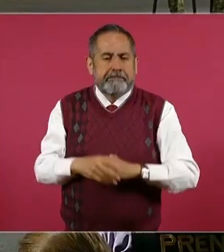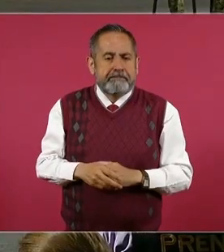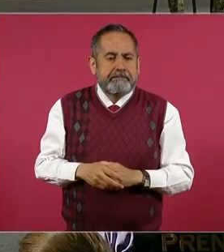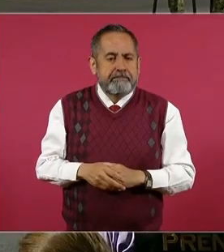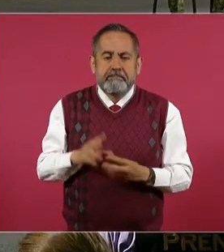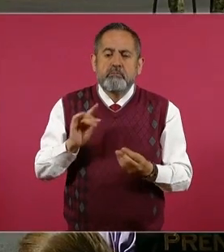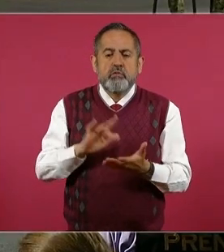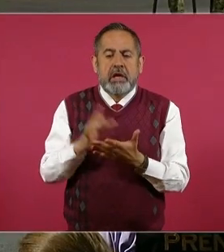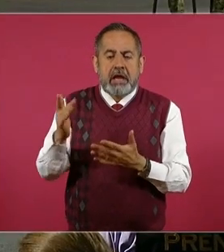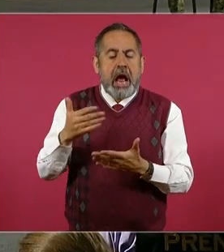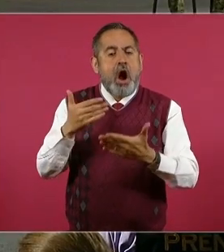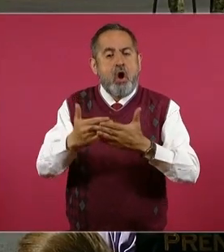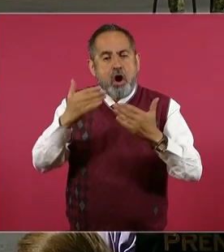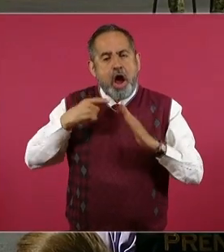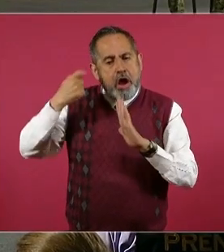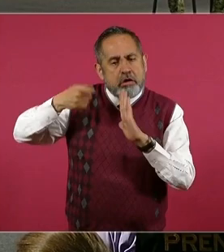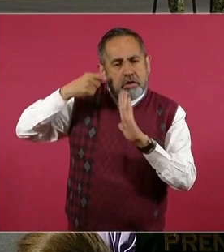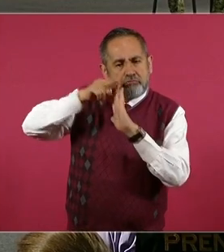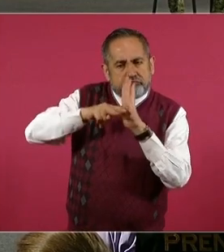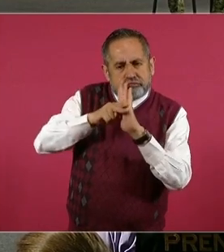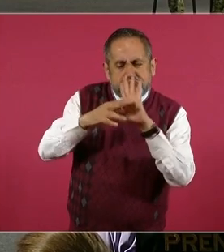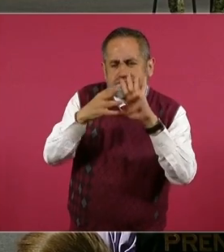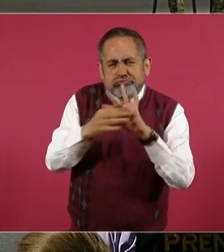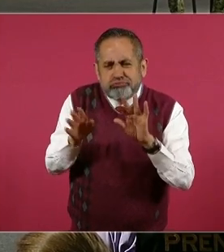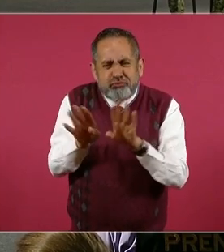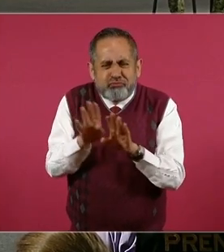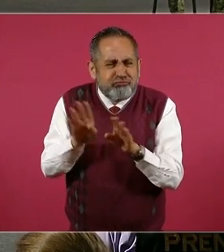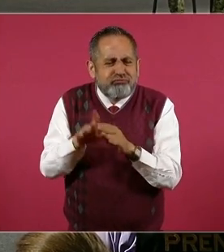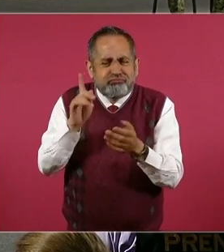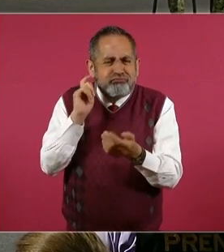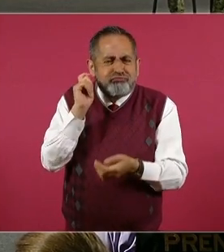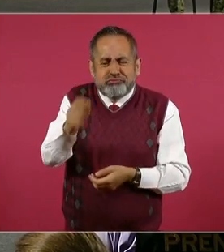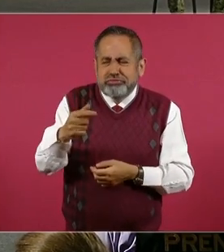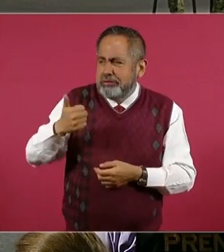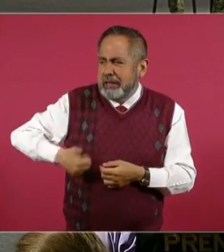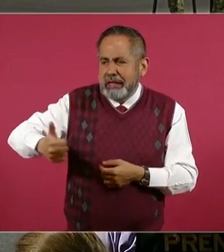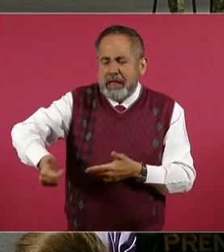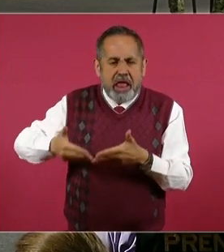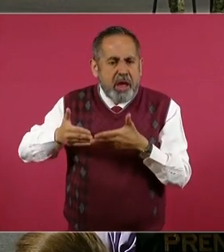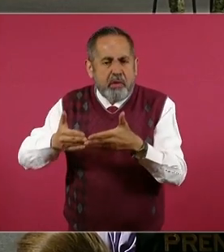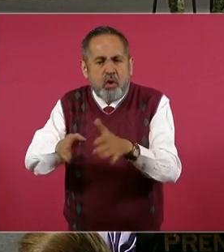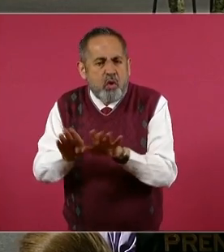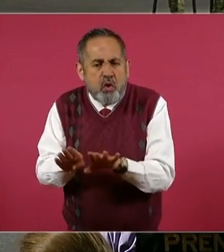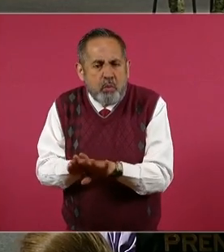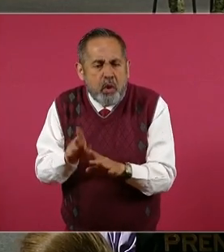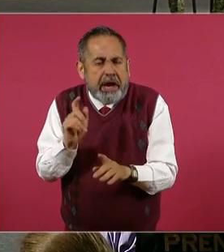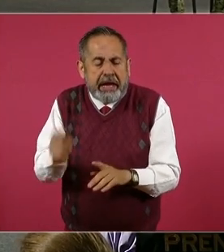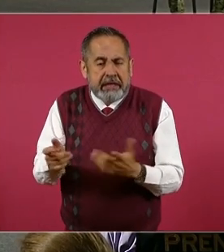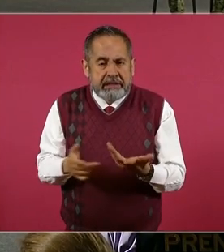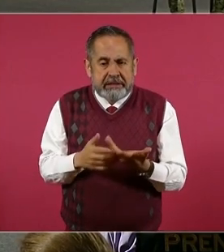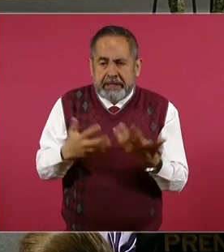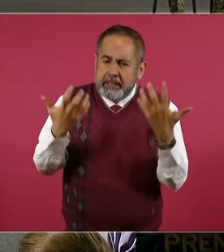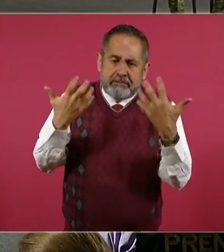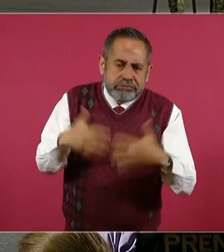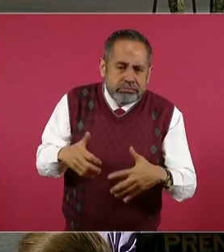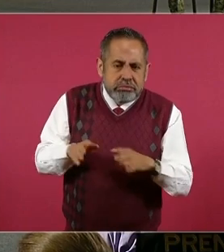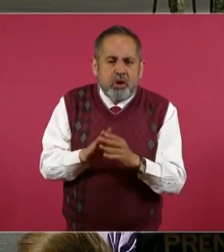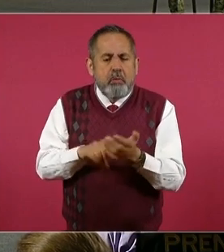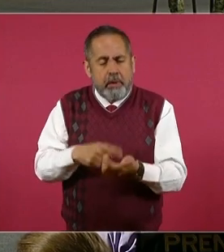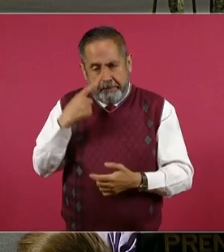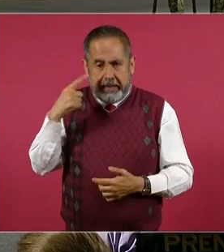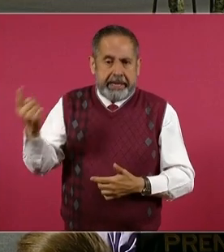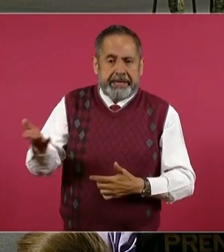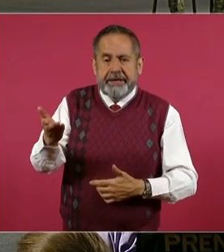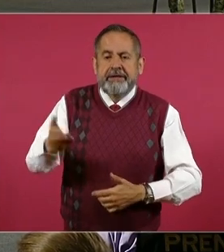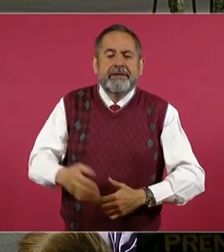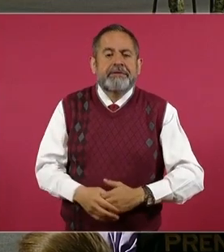continuación les mostraremos un pequeño video de las unidades, equipos con los que contamos y el modo de operación.